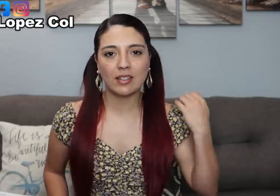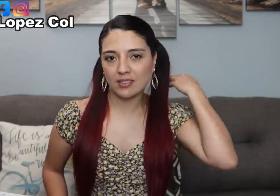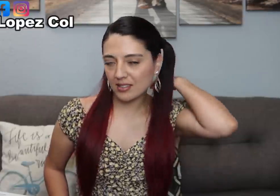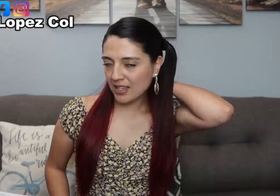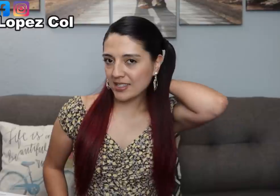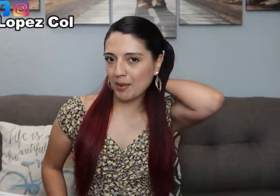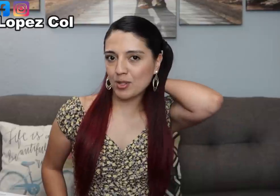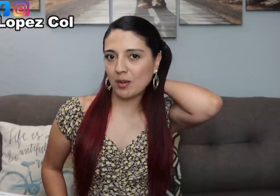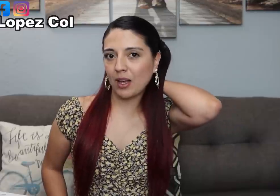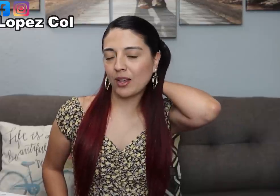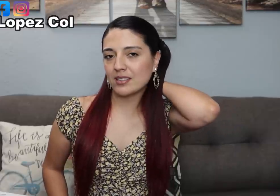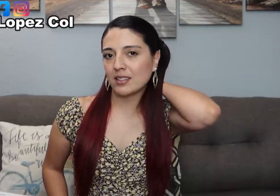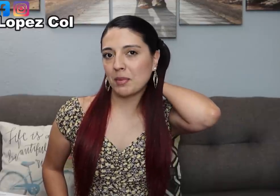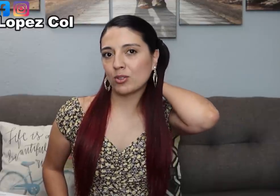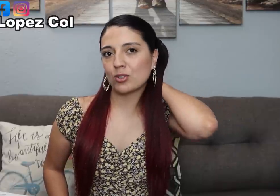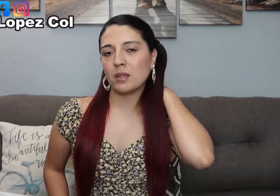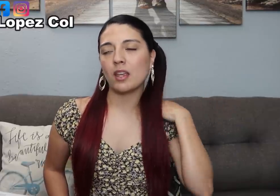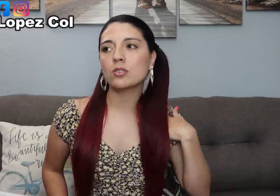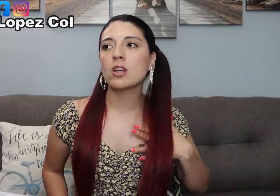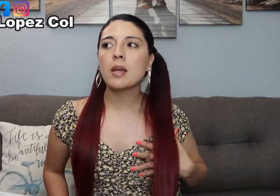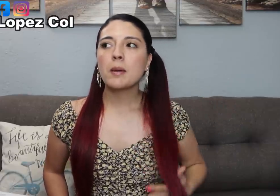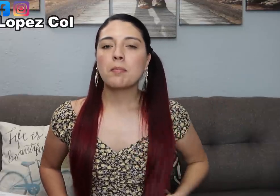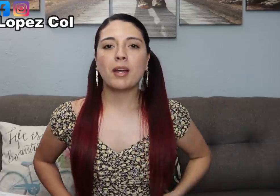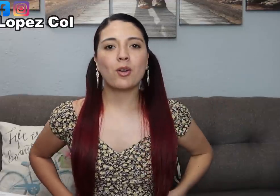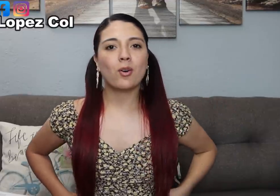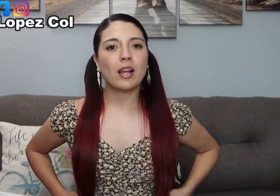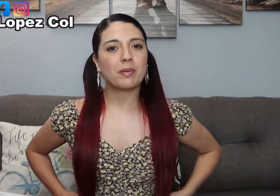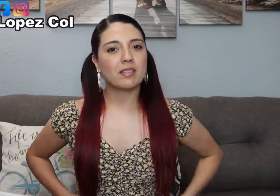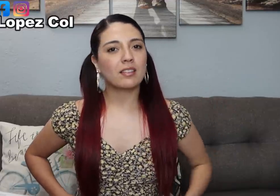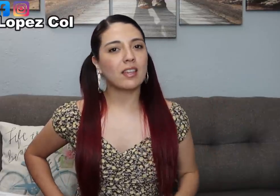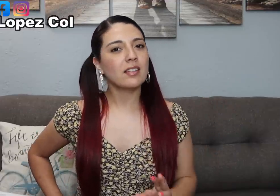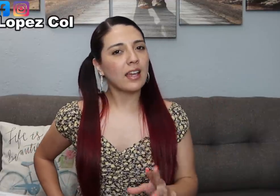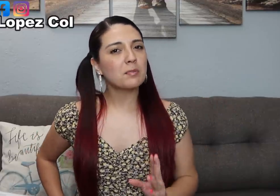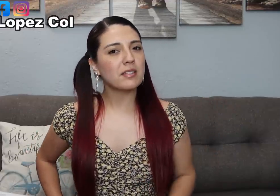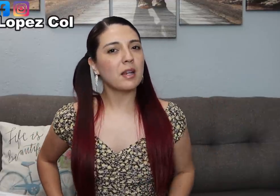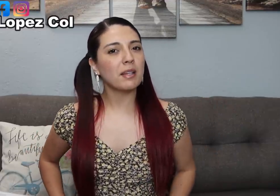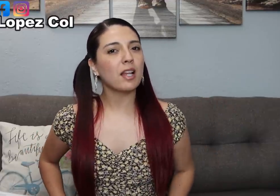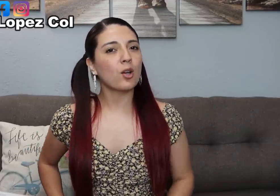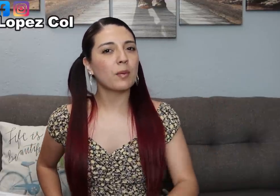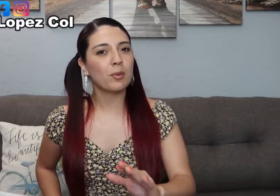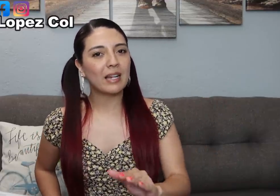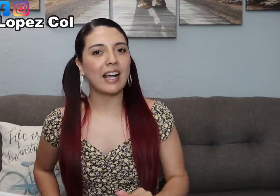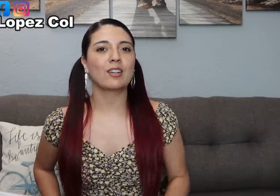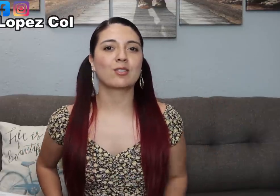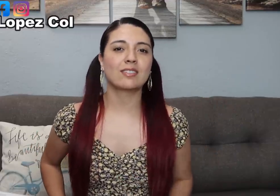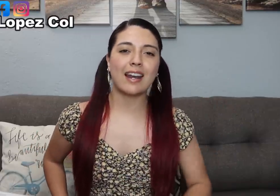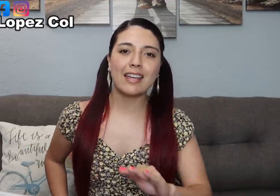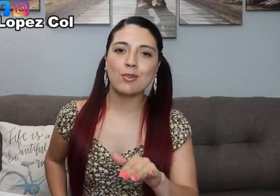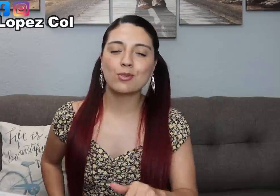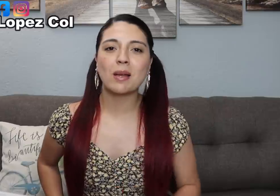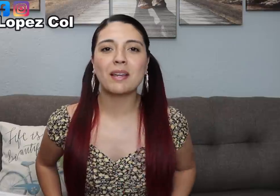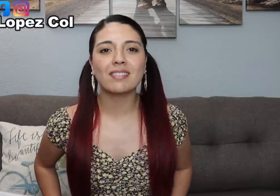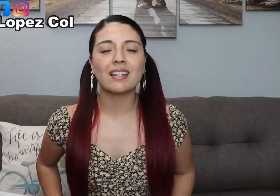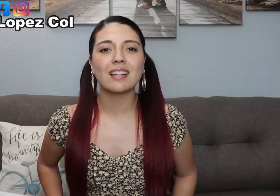siendo potencias. Ya hemos hablado de este tema en otros videos. Pero el presidente dice, especialmente los republicanos están